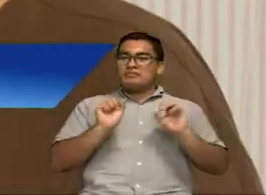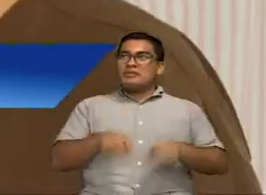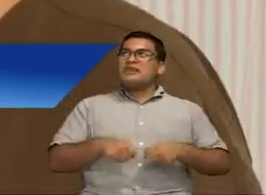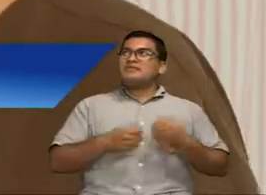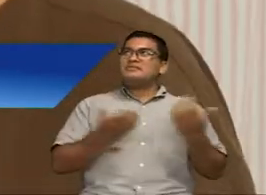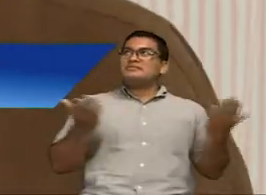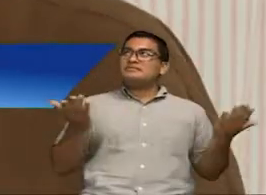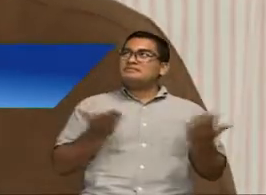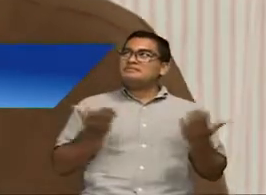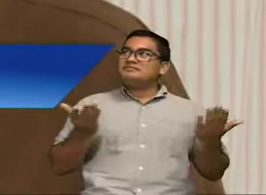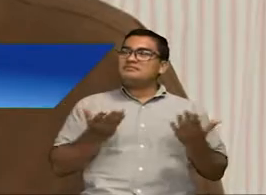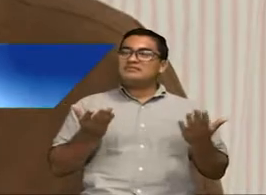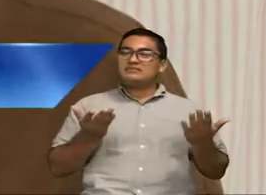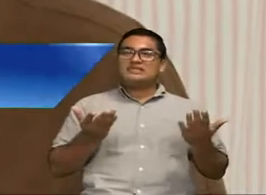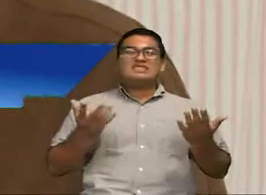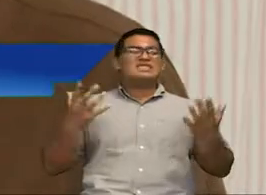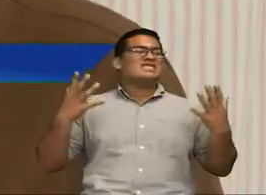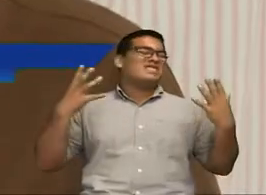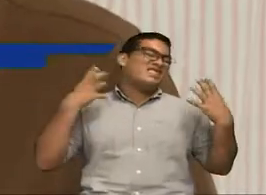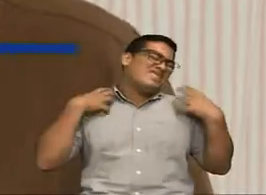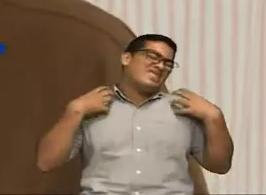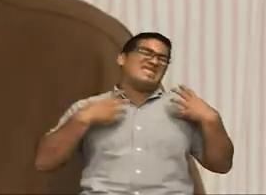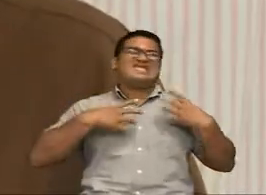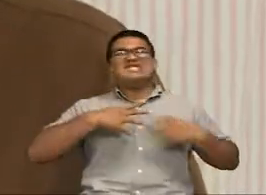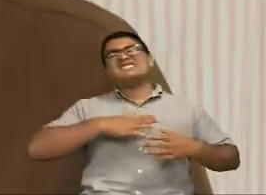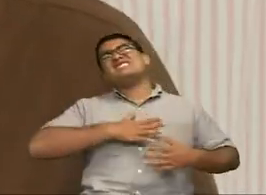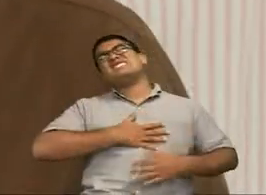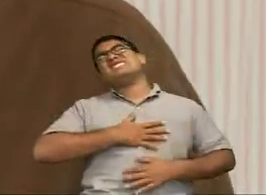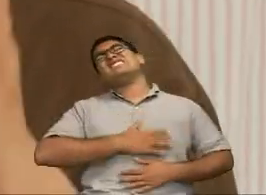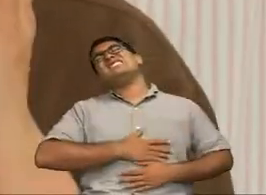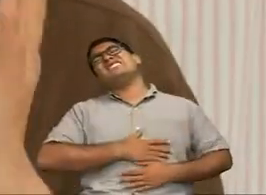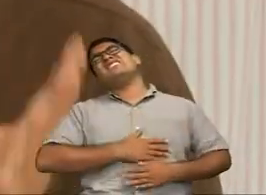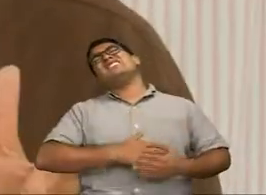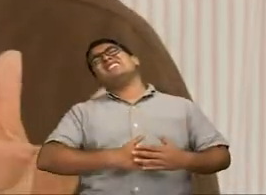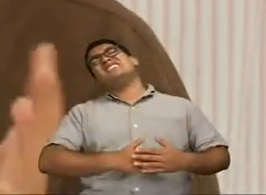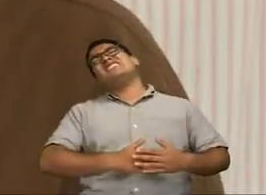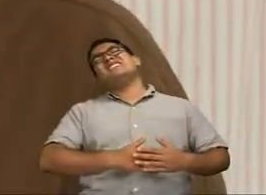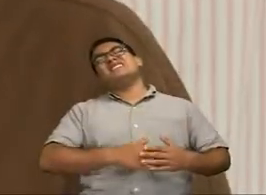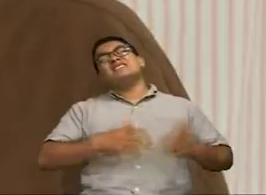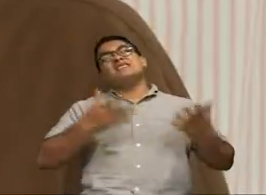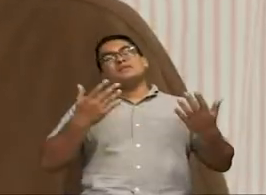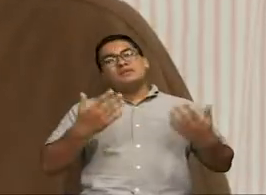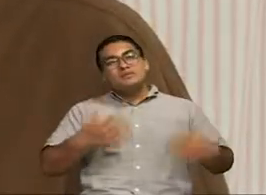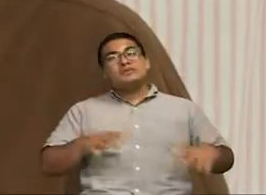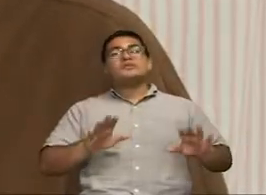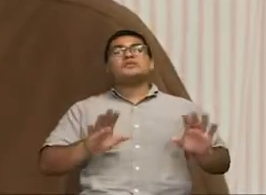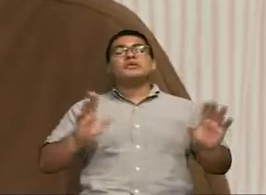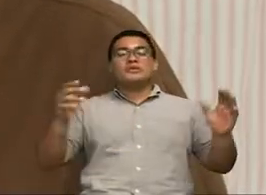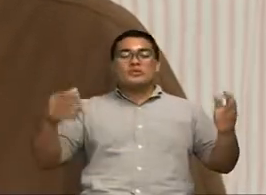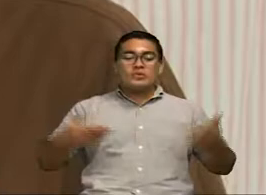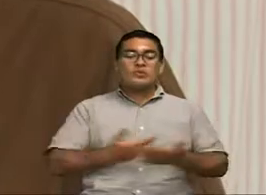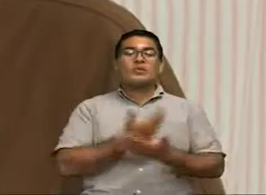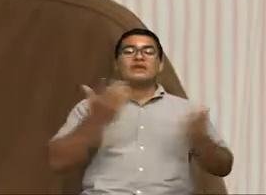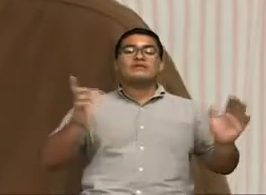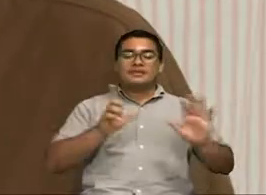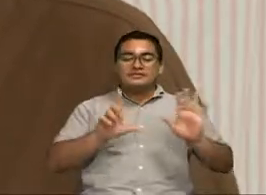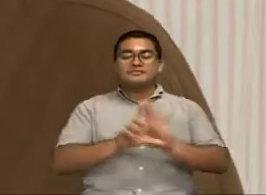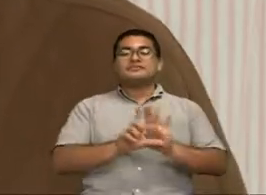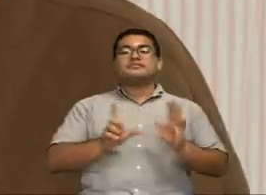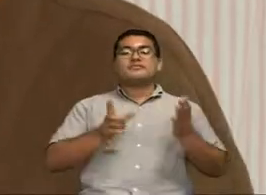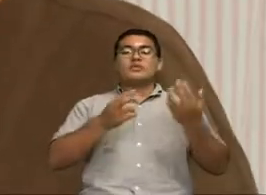comience, no esté tan estresada en ese momento, entonces se normatizó lo que es el parto